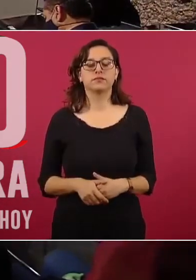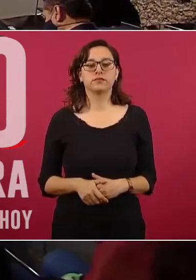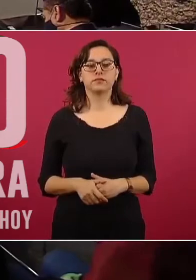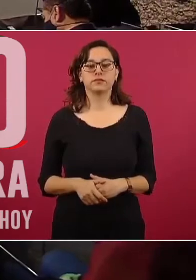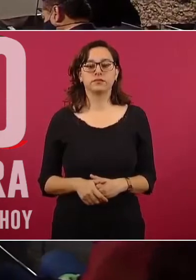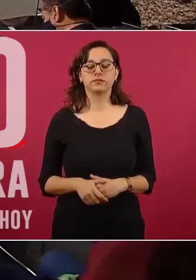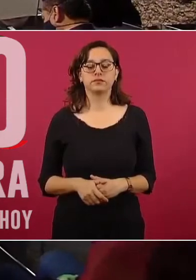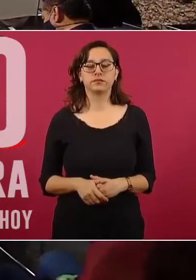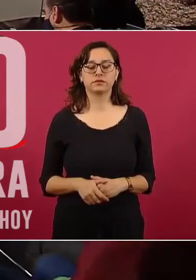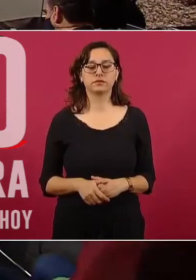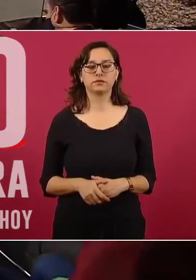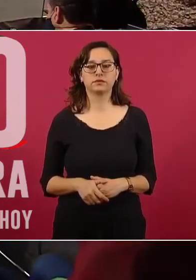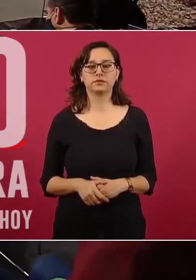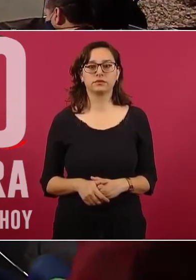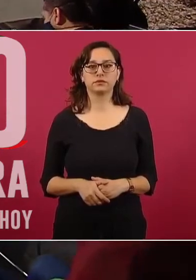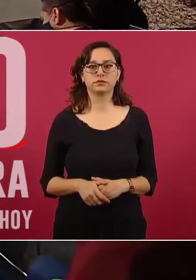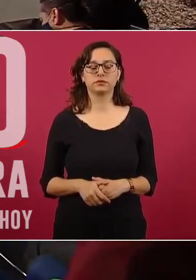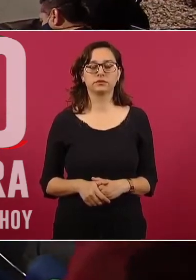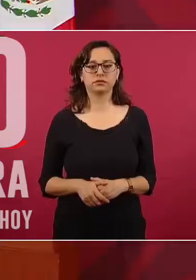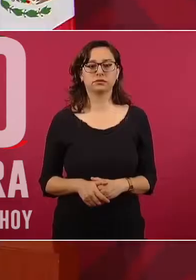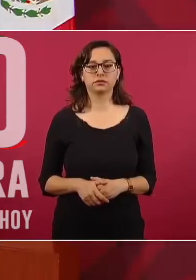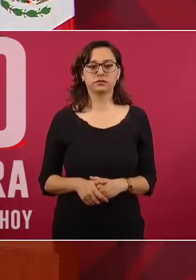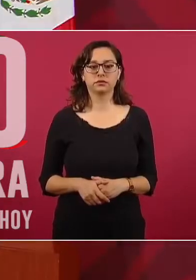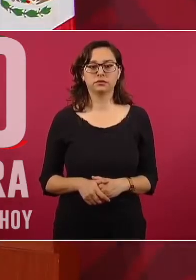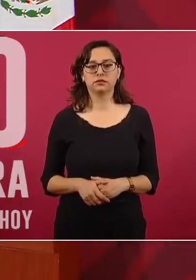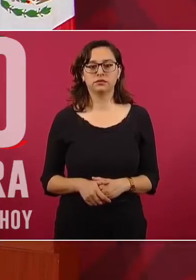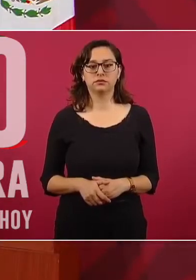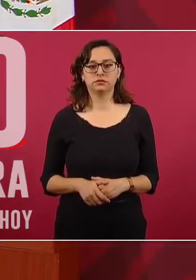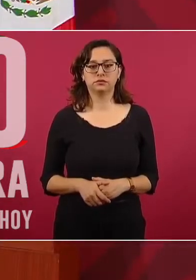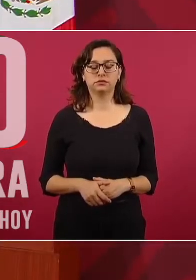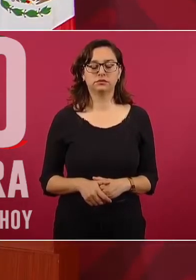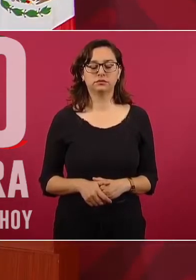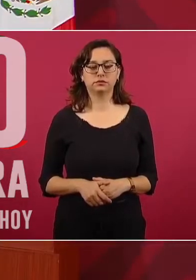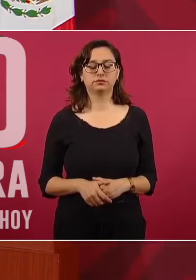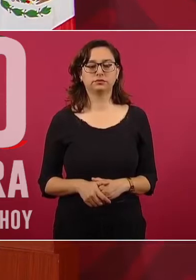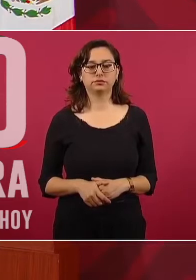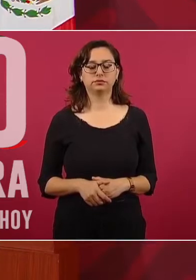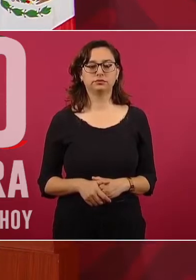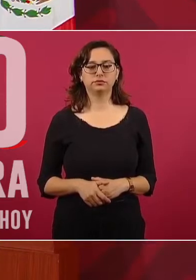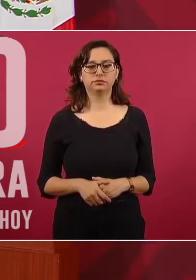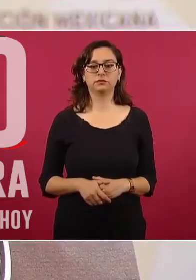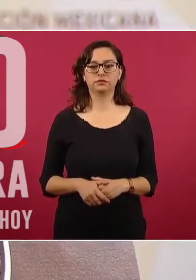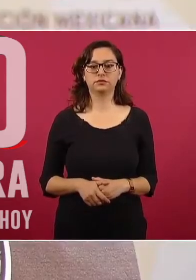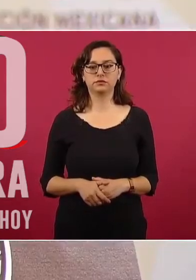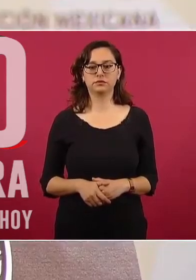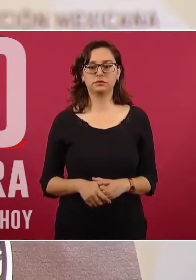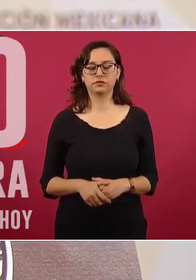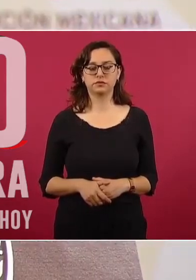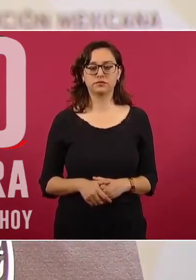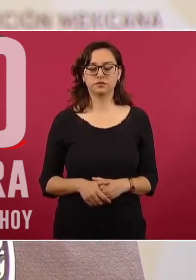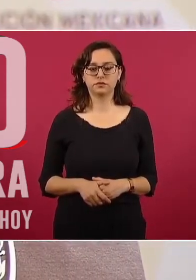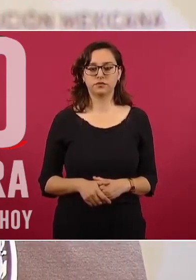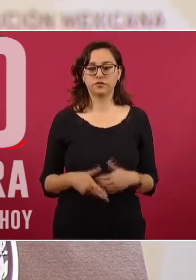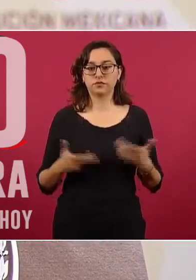a la lámina de ¿cuántos especialistas se